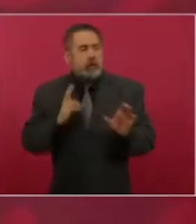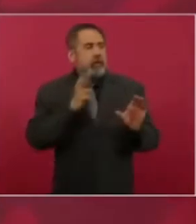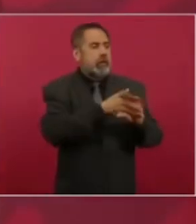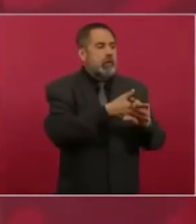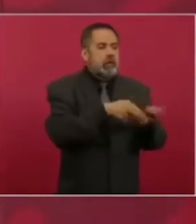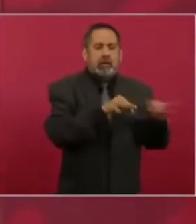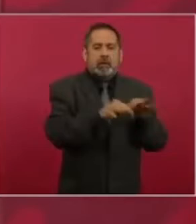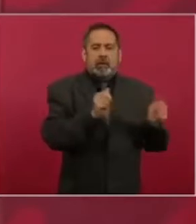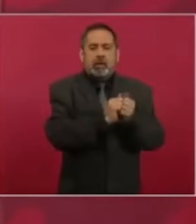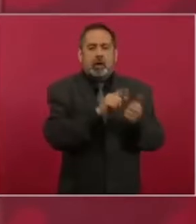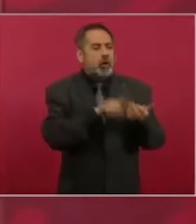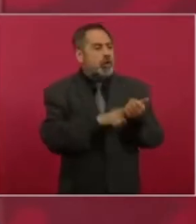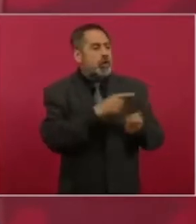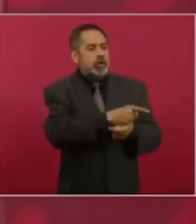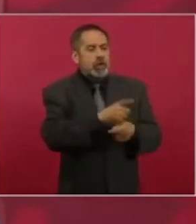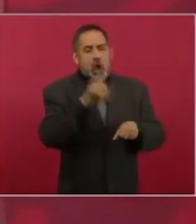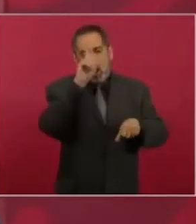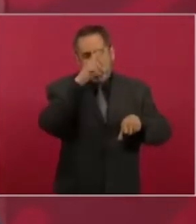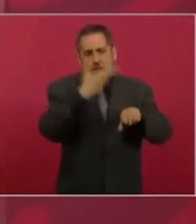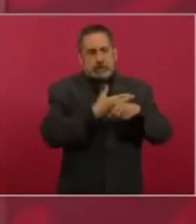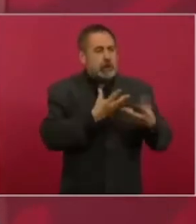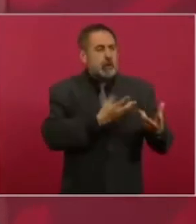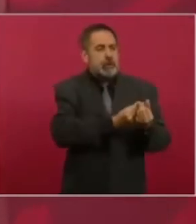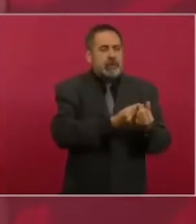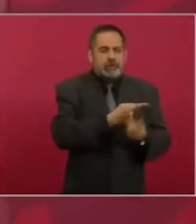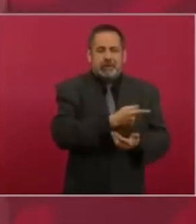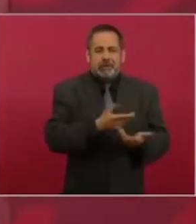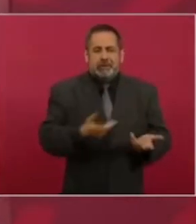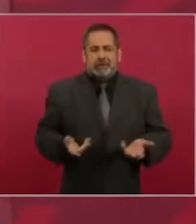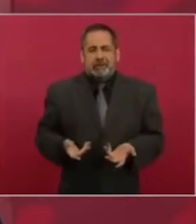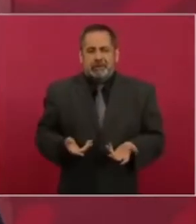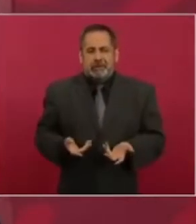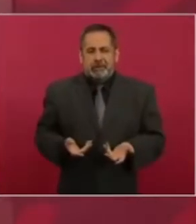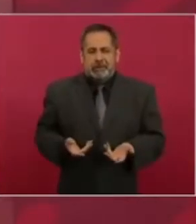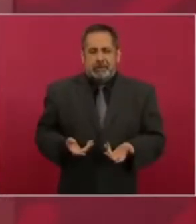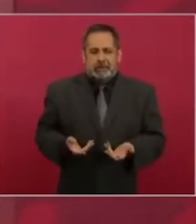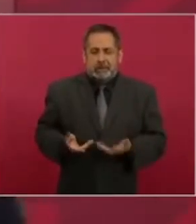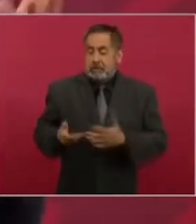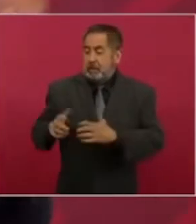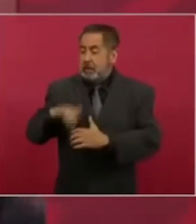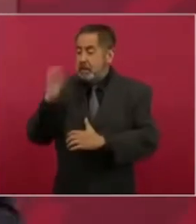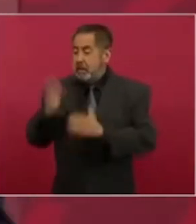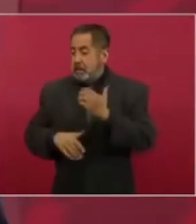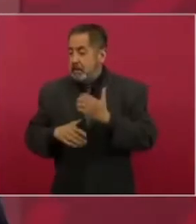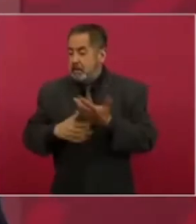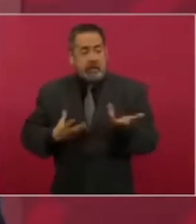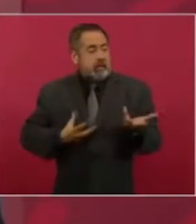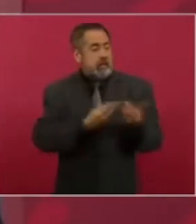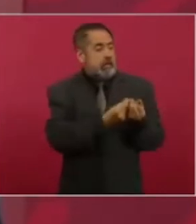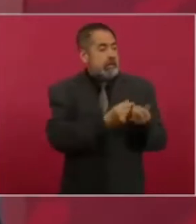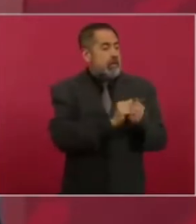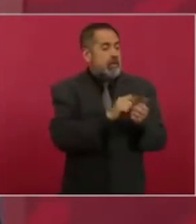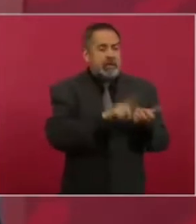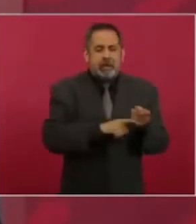trabajar como consejero de la empresa cuando Calderón termina su